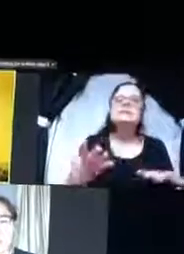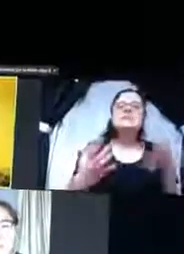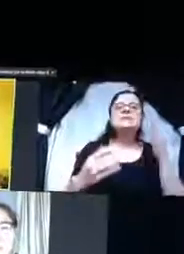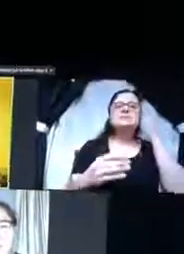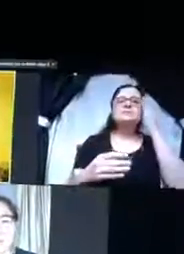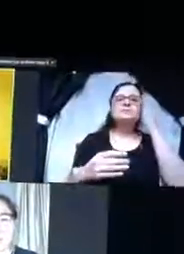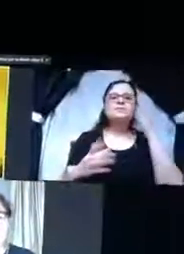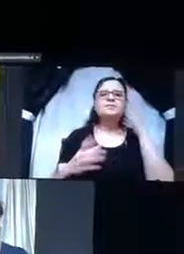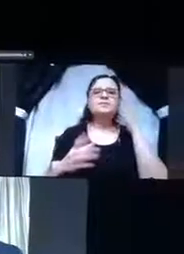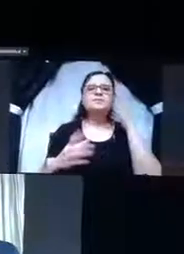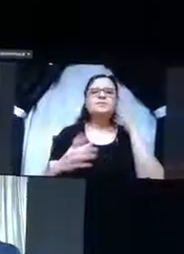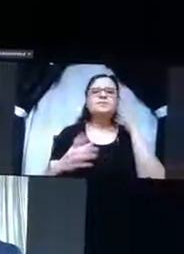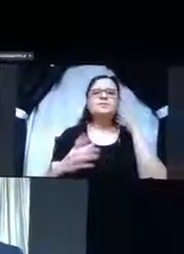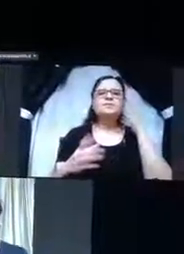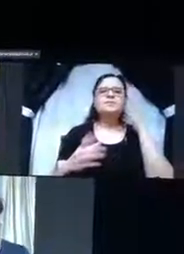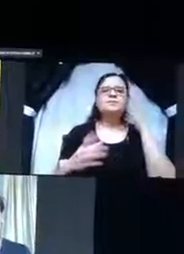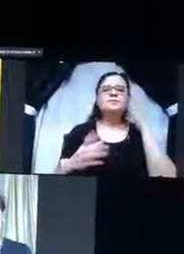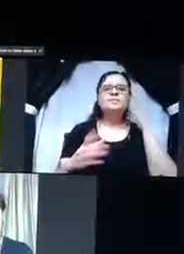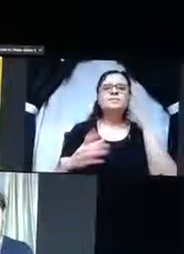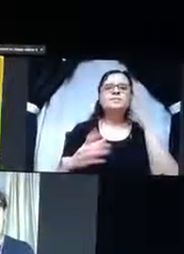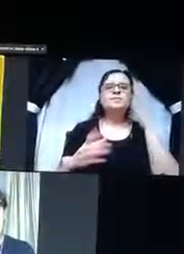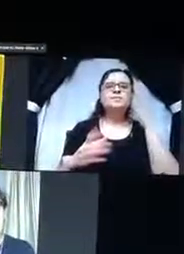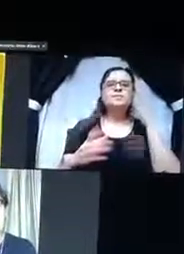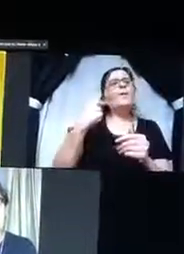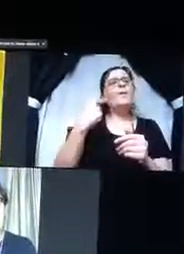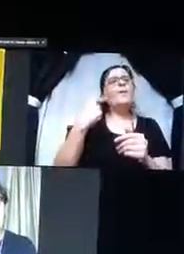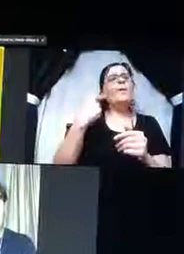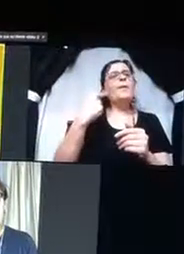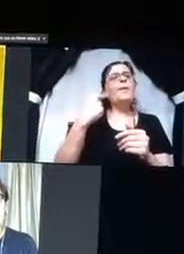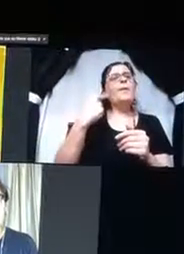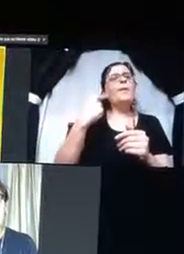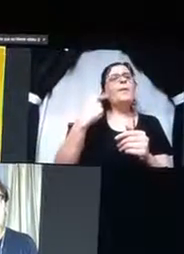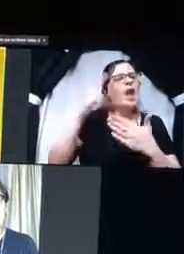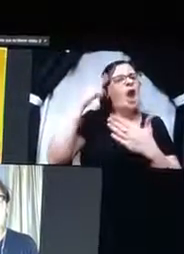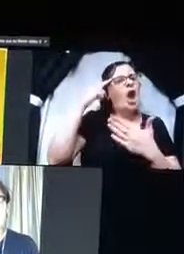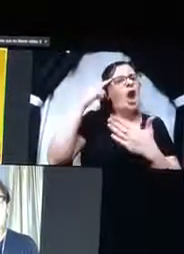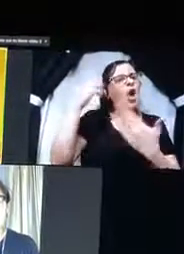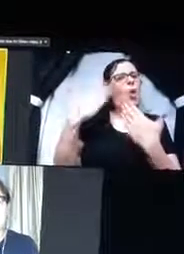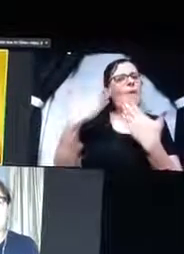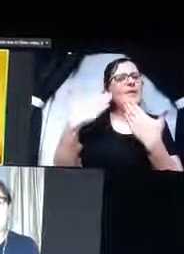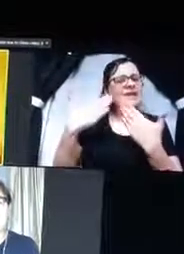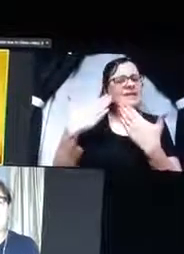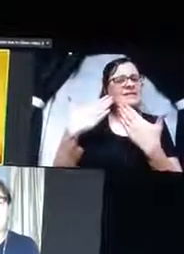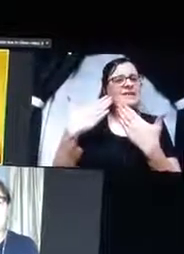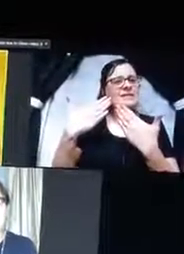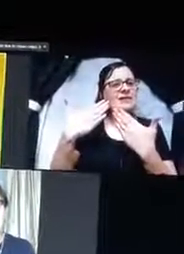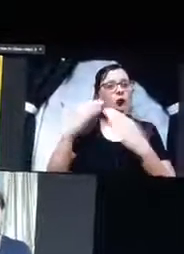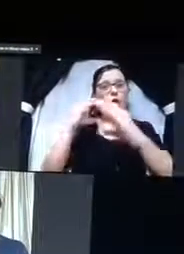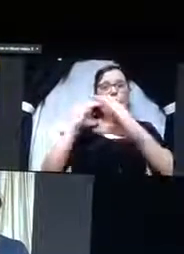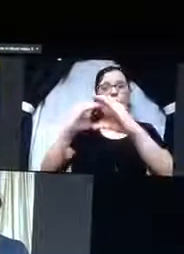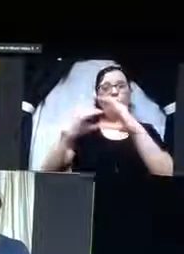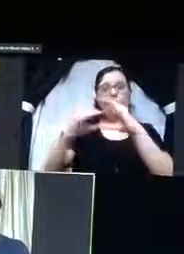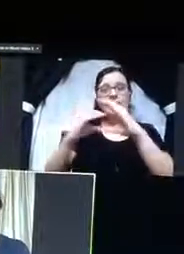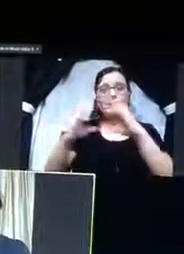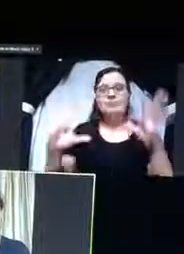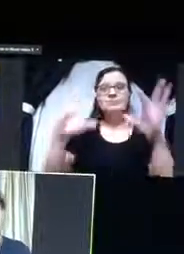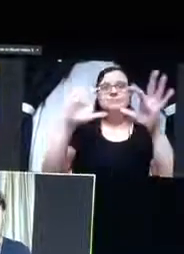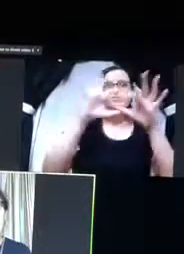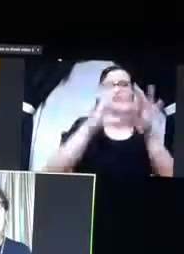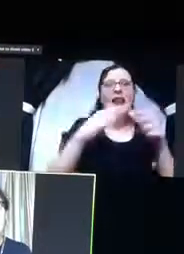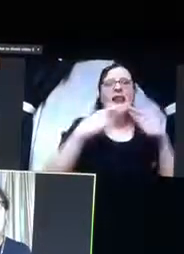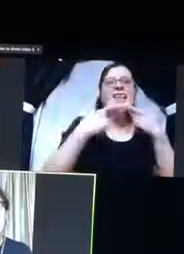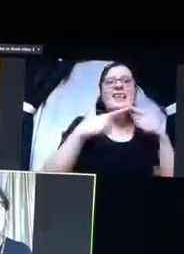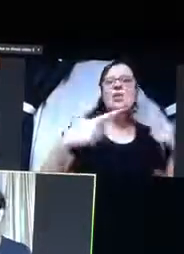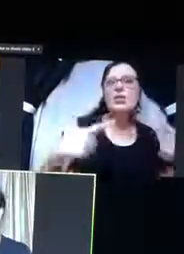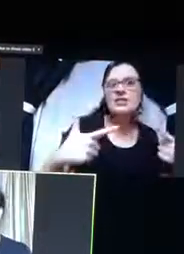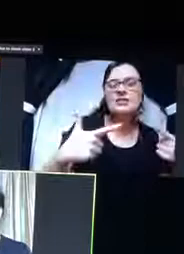sentido entre el alcance de una competencia comunicativa y de una competencia lingüística. Georgie, te hago